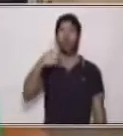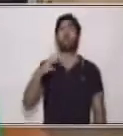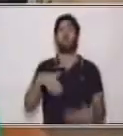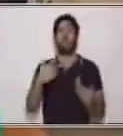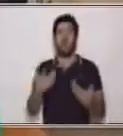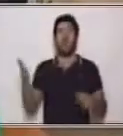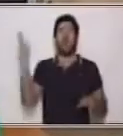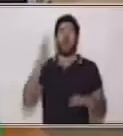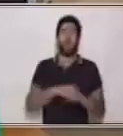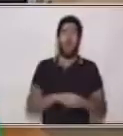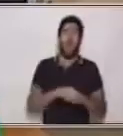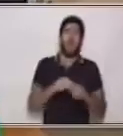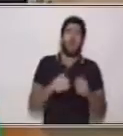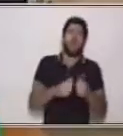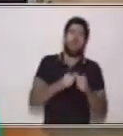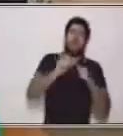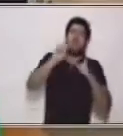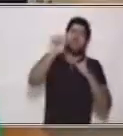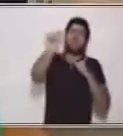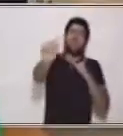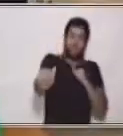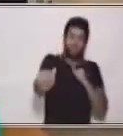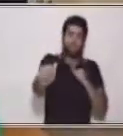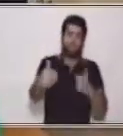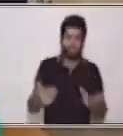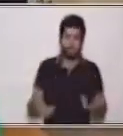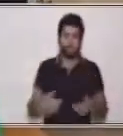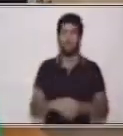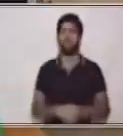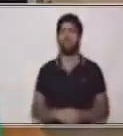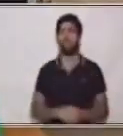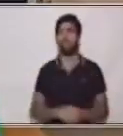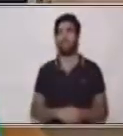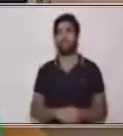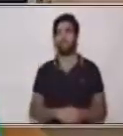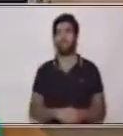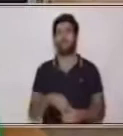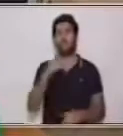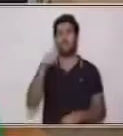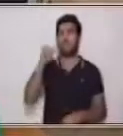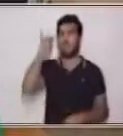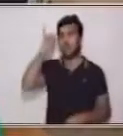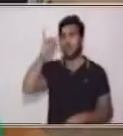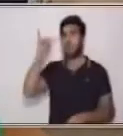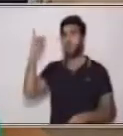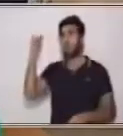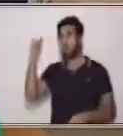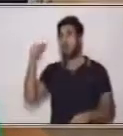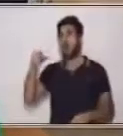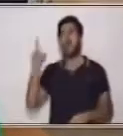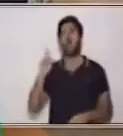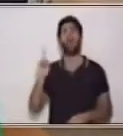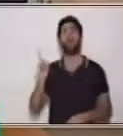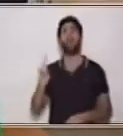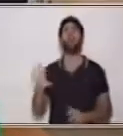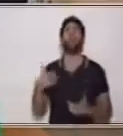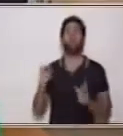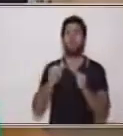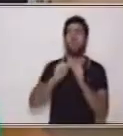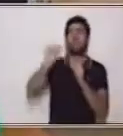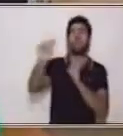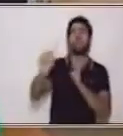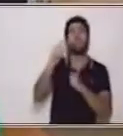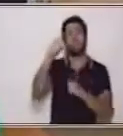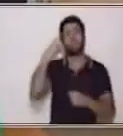largas. Fíjate bien, dice don Bartolito, ¿a qué distancia estará la vaca? Cuando él dijo vaca, ¿a qué distancia